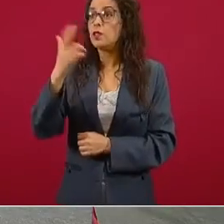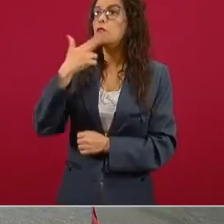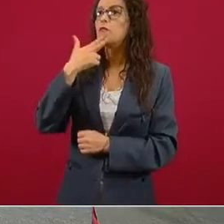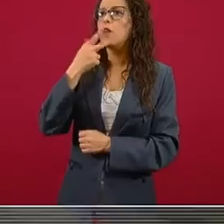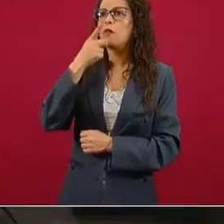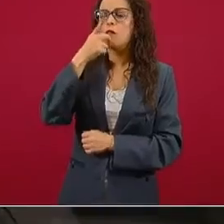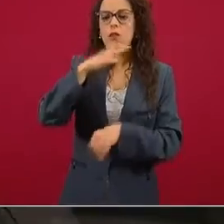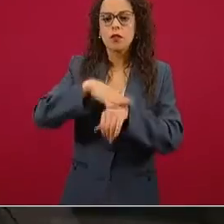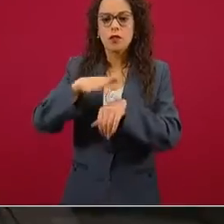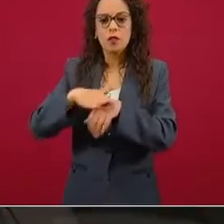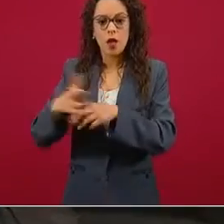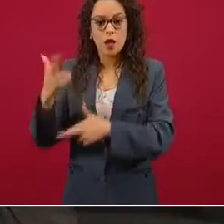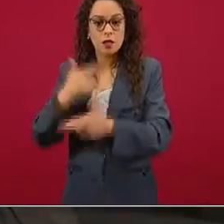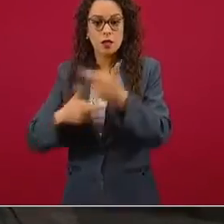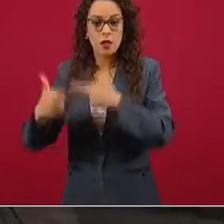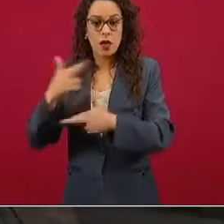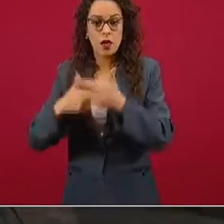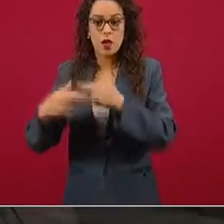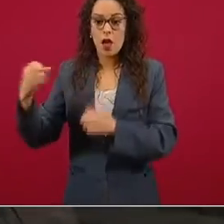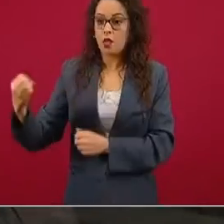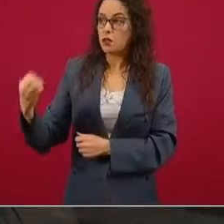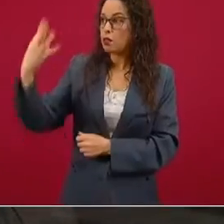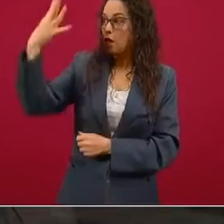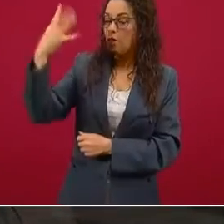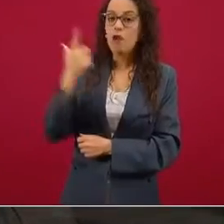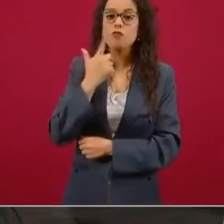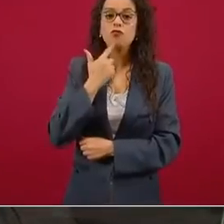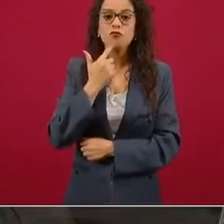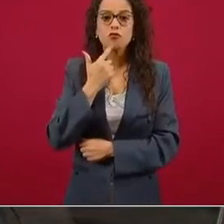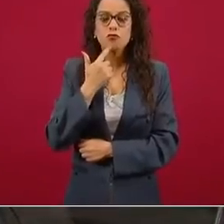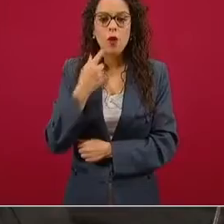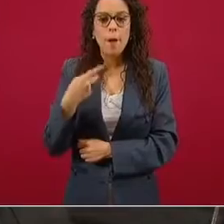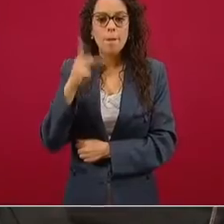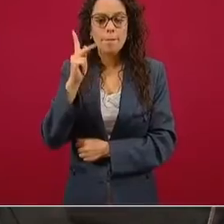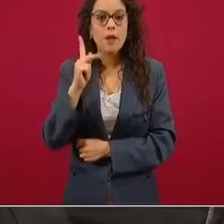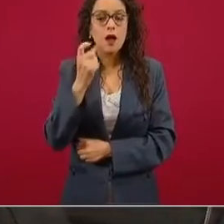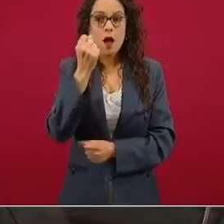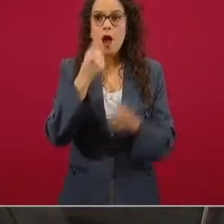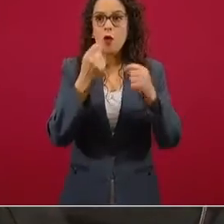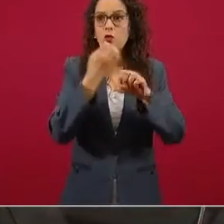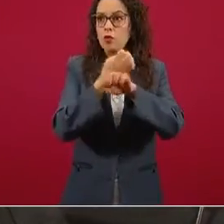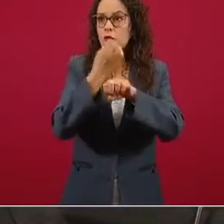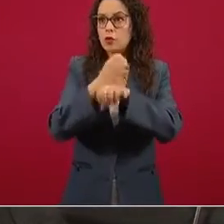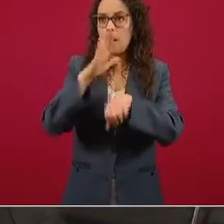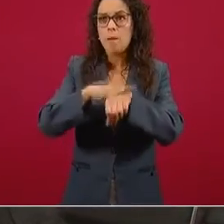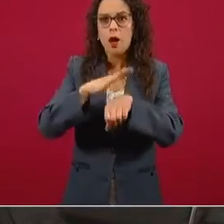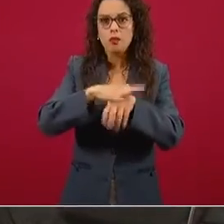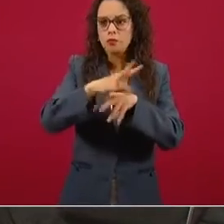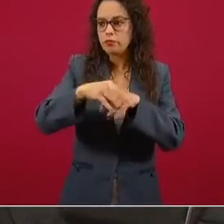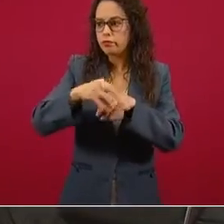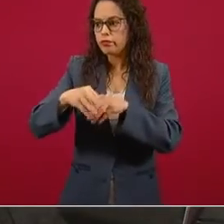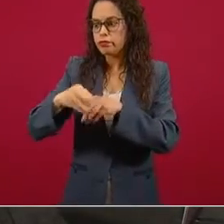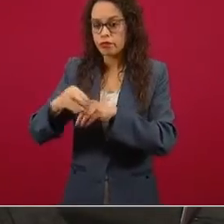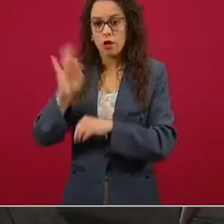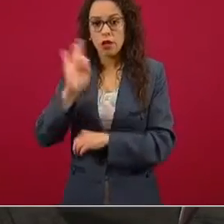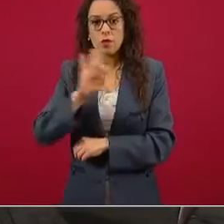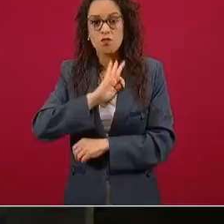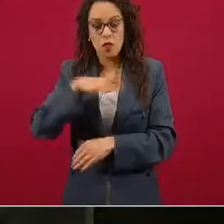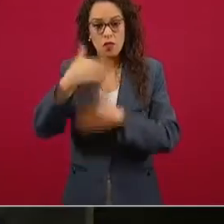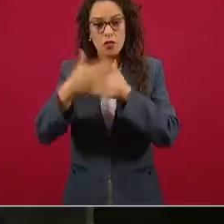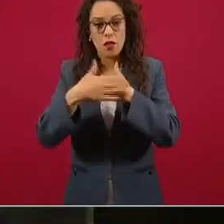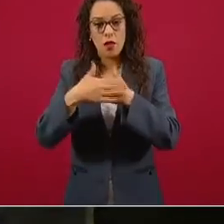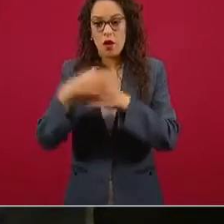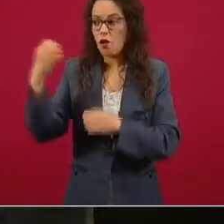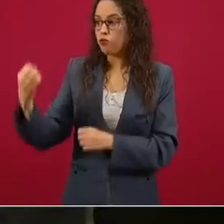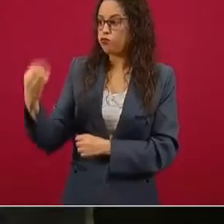regresar a semáforo rojo y bueno, hay varios estados en el país que están en esa perspectiva de poder regresar al semáforo rojo ante un